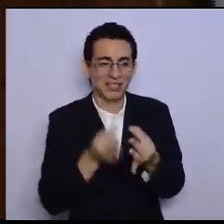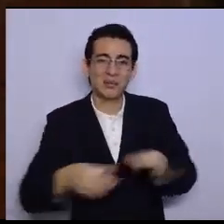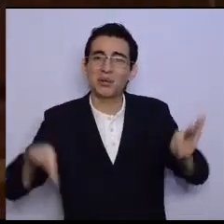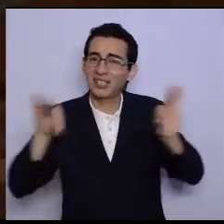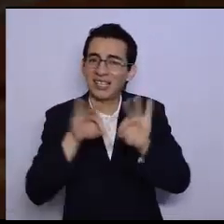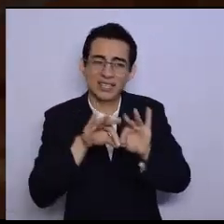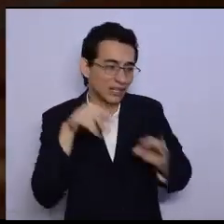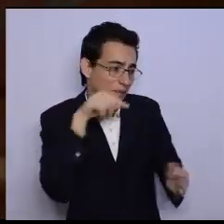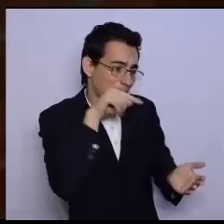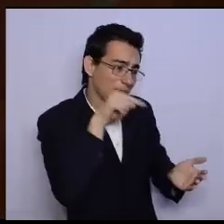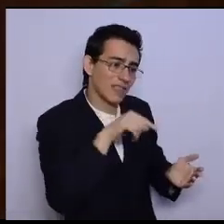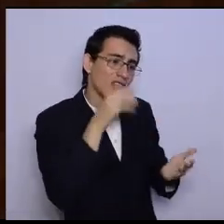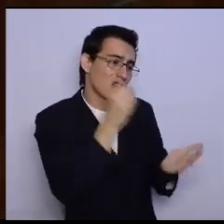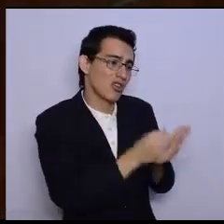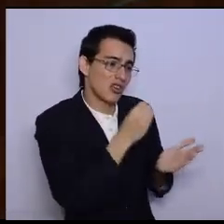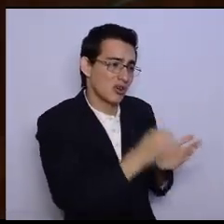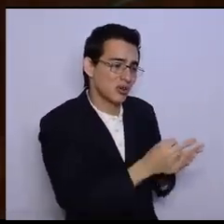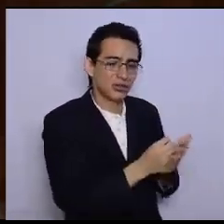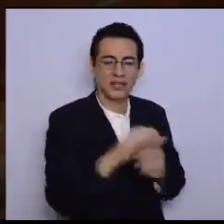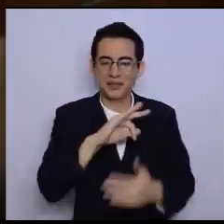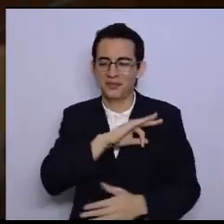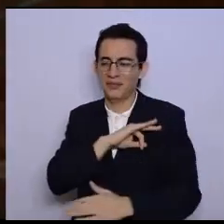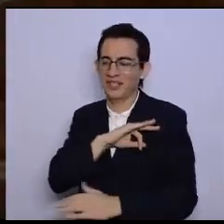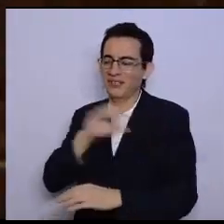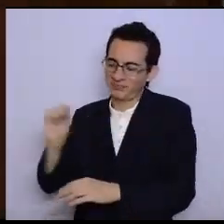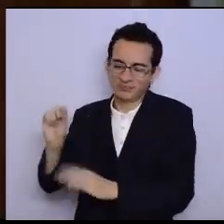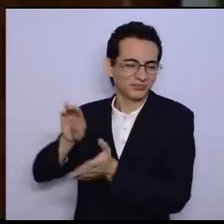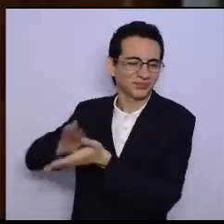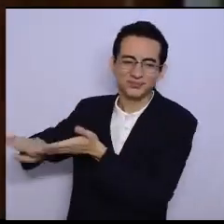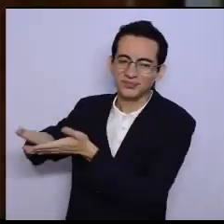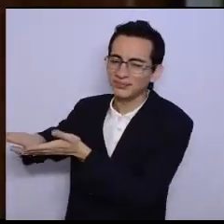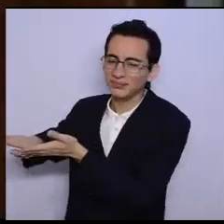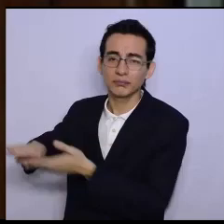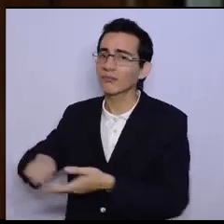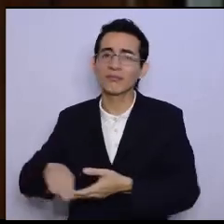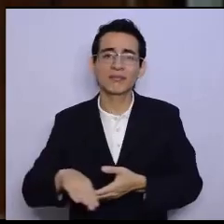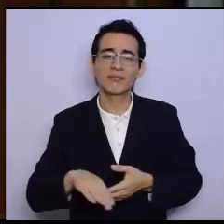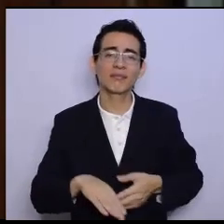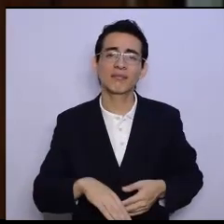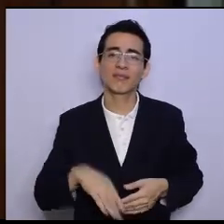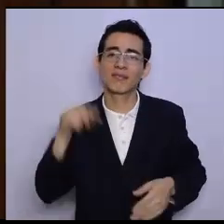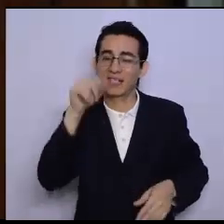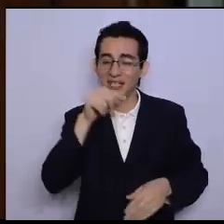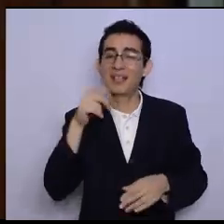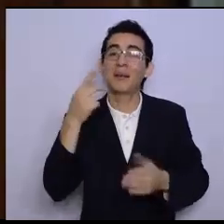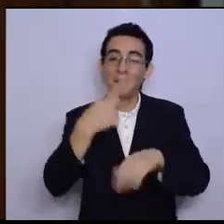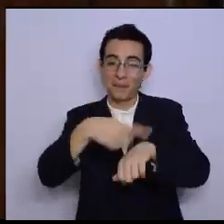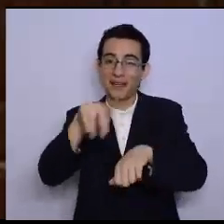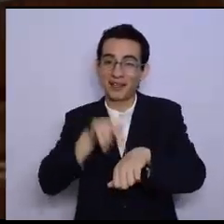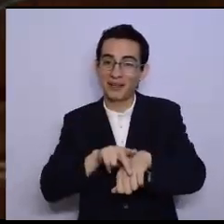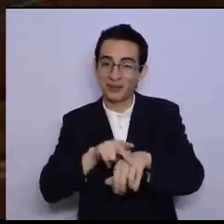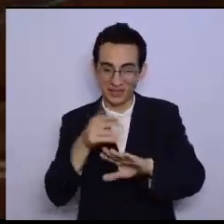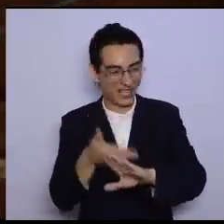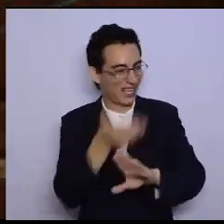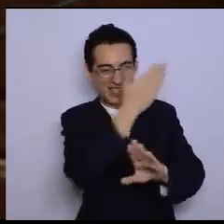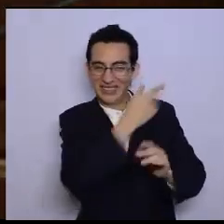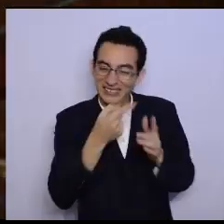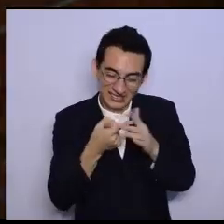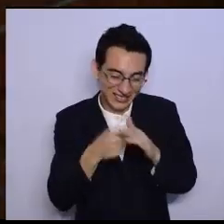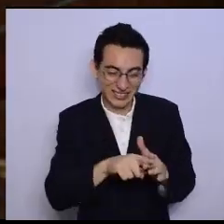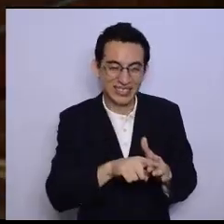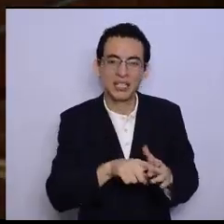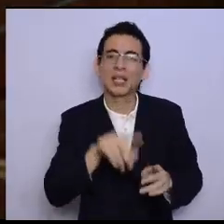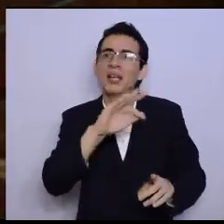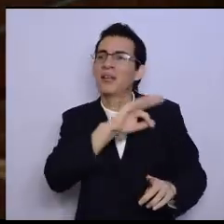Y Pedro dice: no, mis amados, yo tenía de un quilate, yo tenía una fe pero pobrísima. Pero Dios